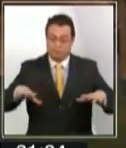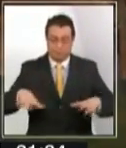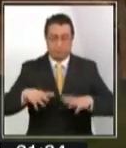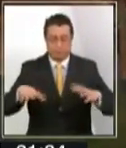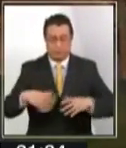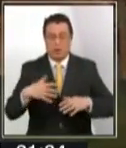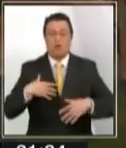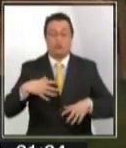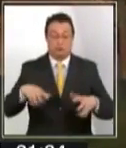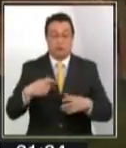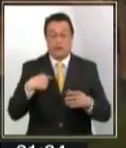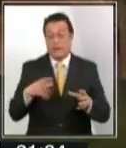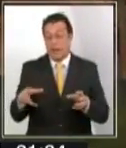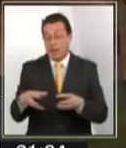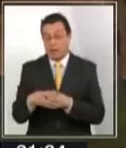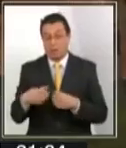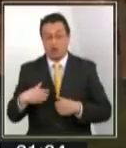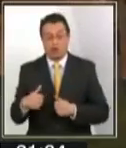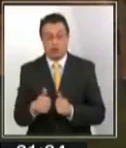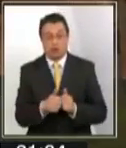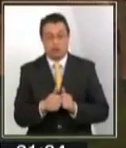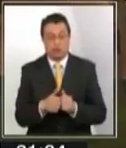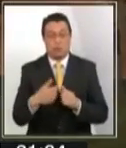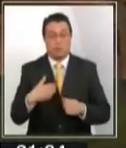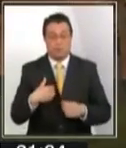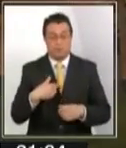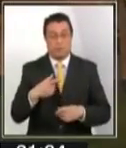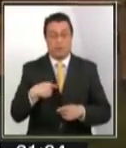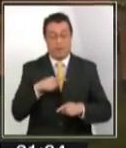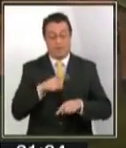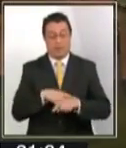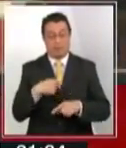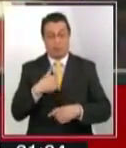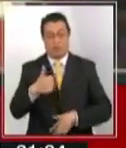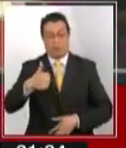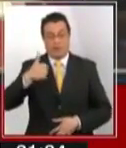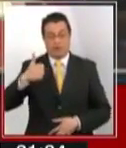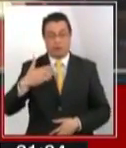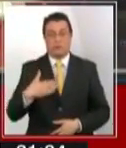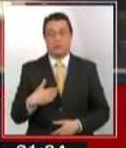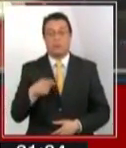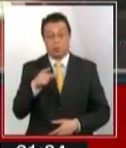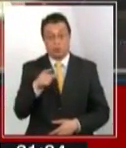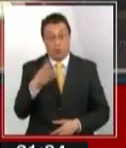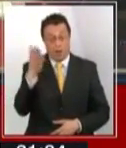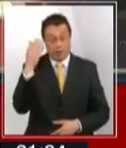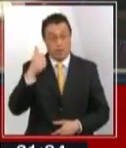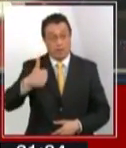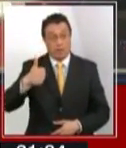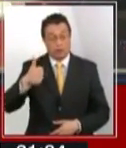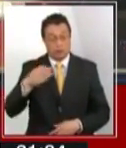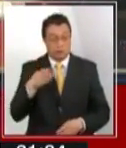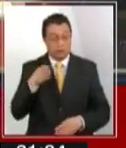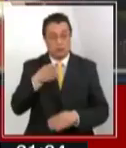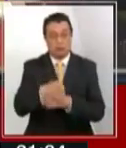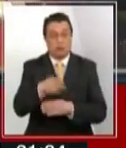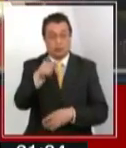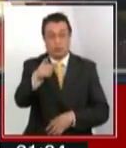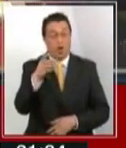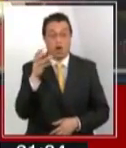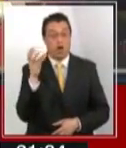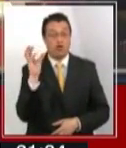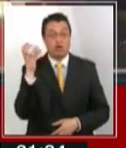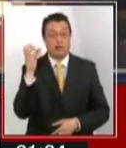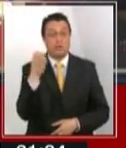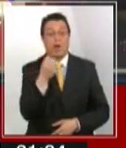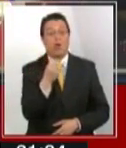realizar yo y los equipos que me acompañaron en mi área de gestión. Perdón, usted como director, por lo tanto, cuando llega al cargo, ¿no sabía